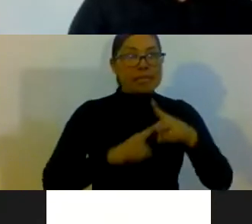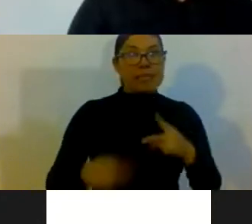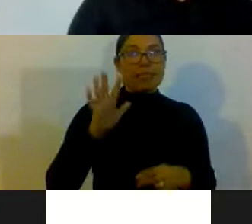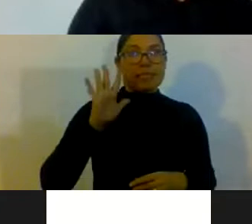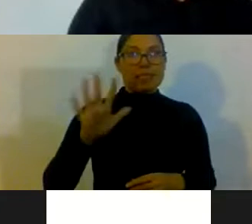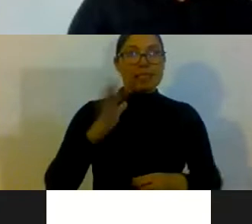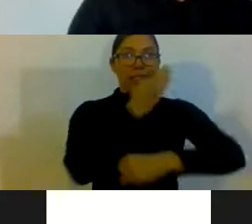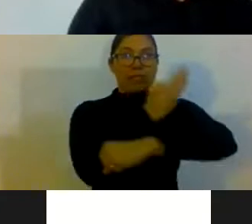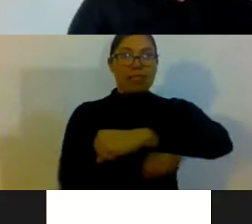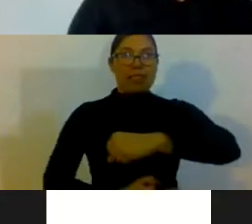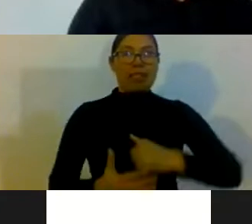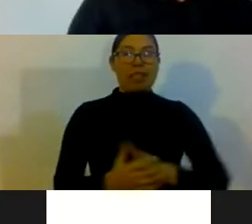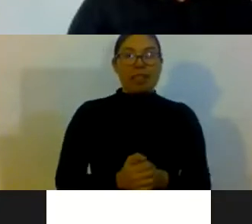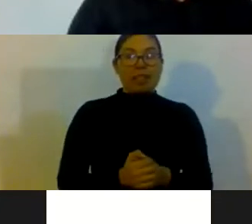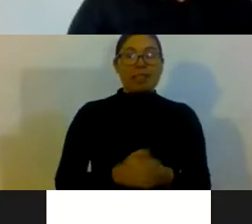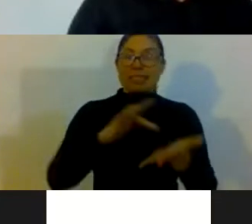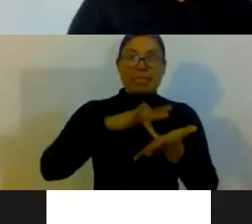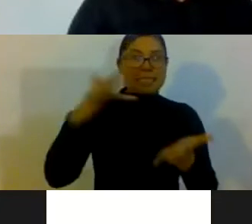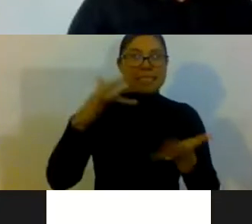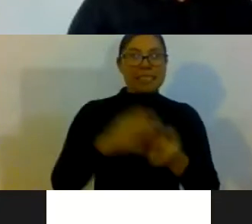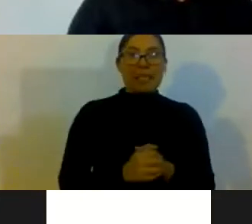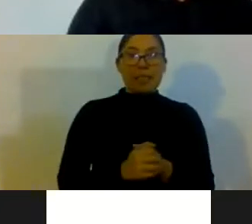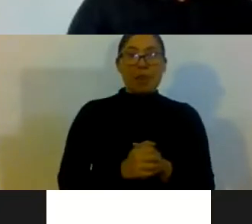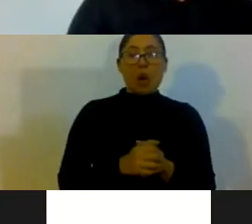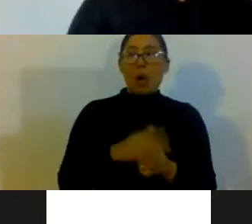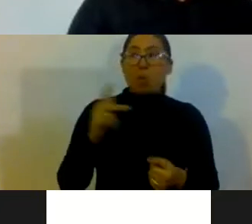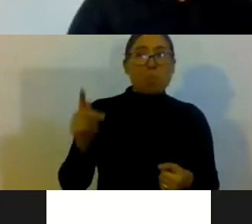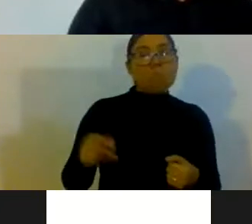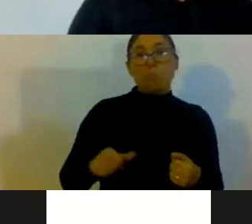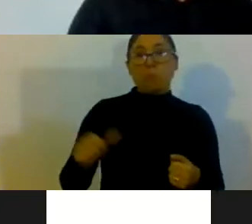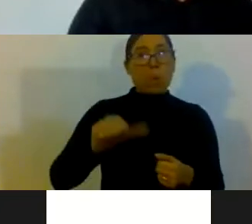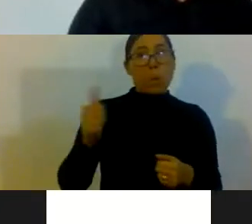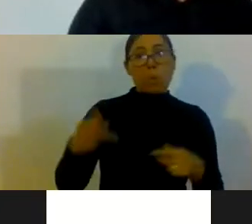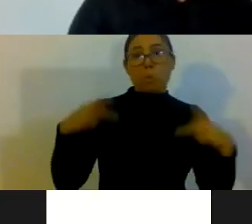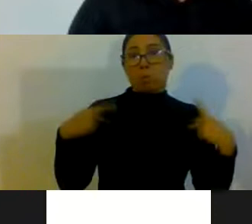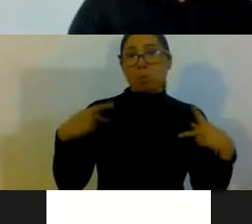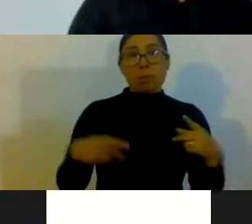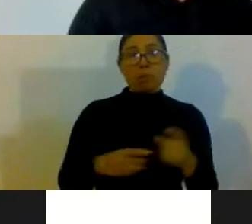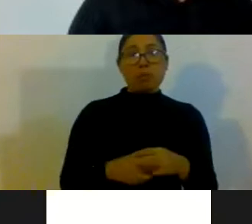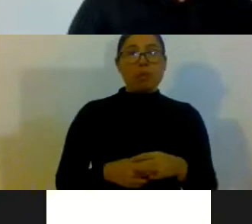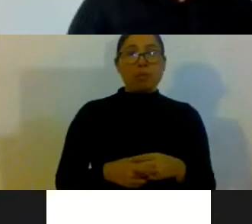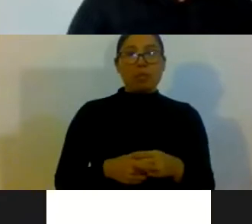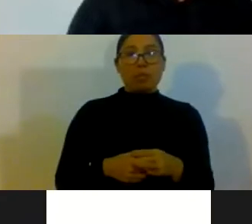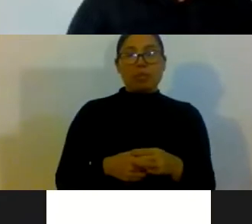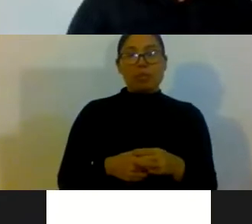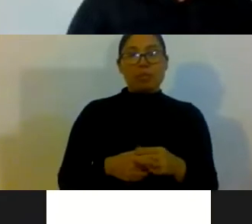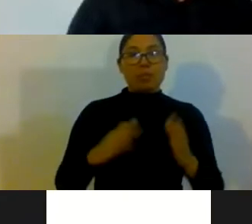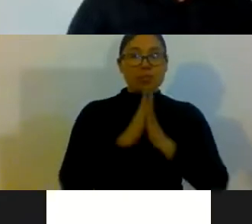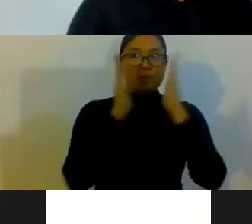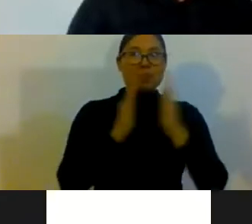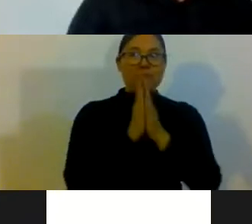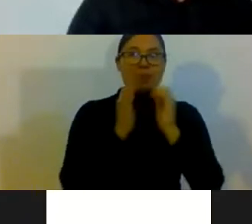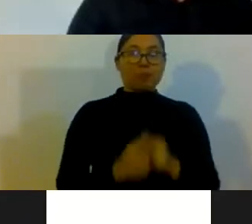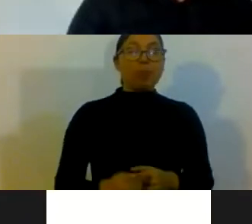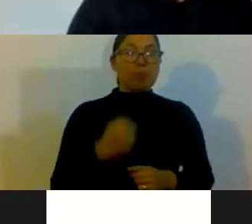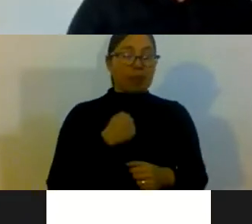Gracias. No sé si alguien más quería comentar algo. Yo nada más, Roberto, Jackie, muchísimas gracias por su